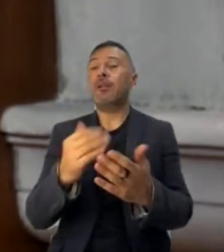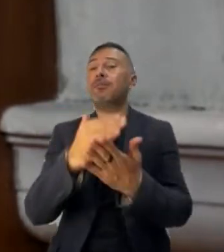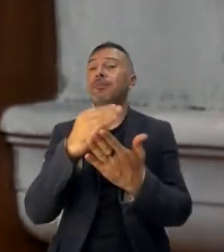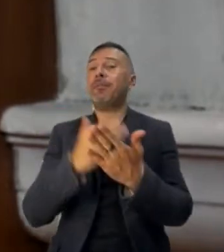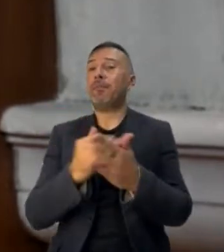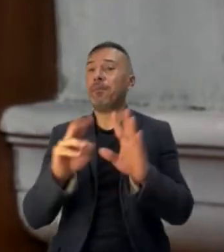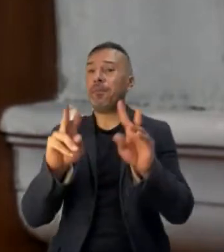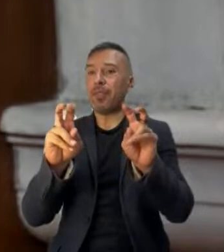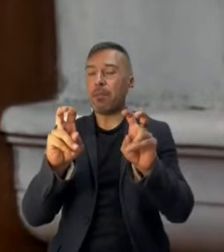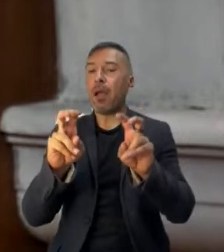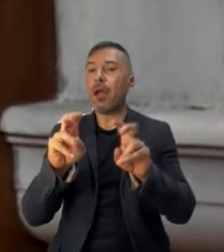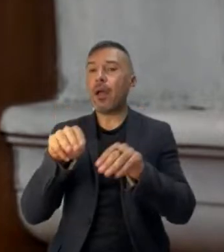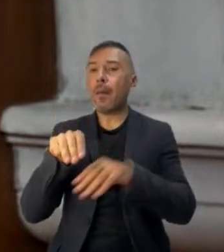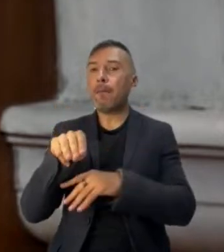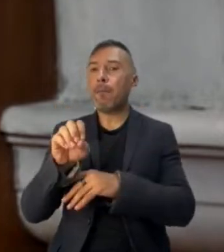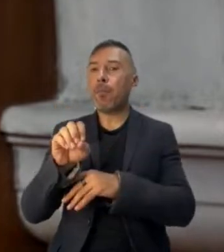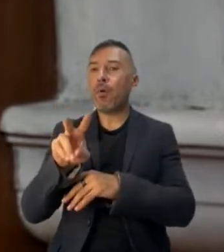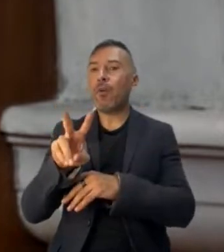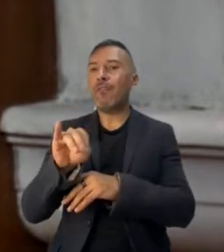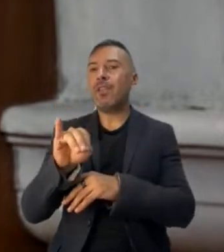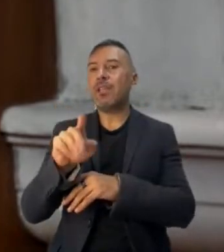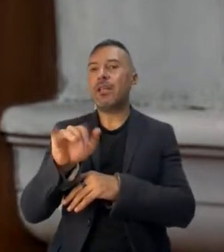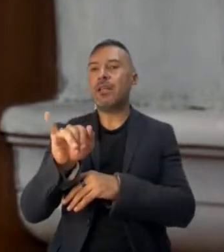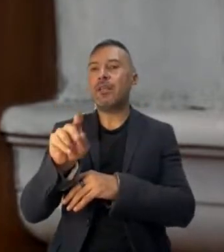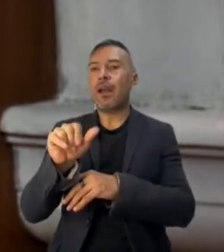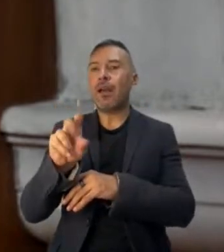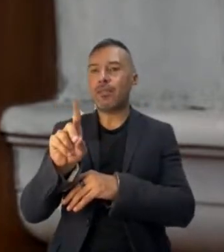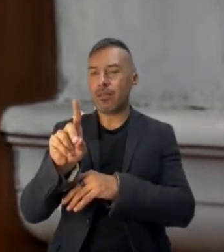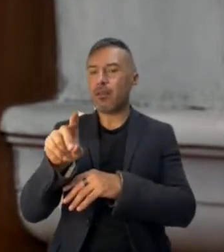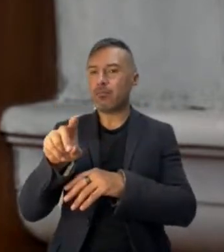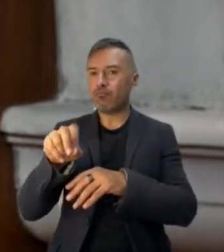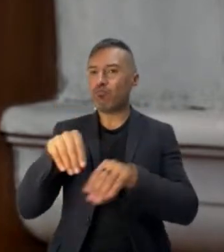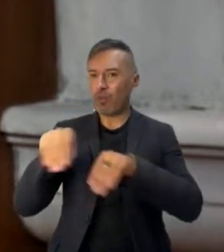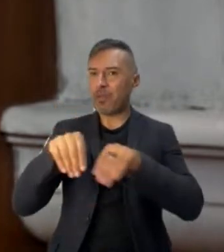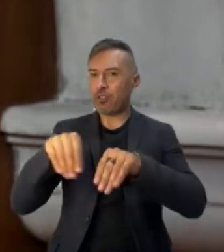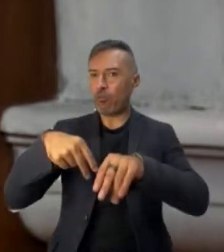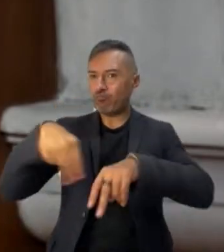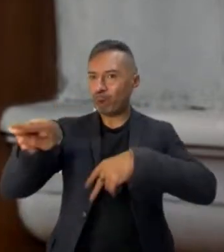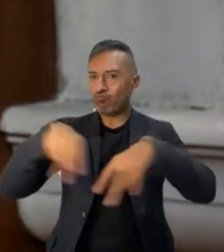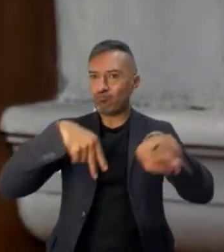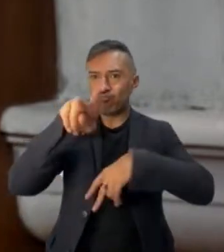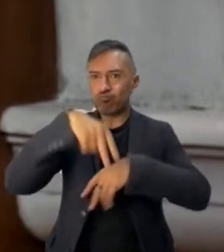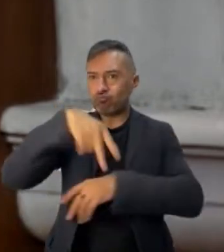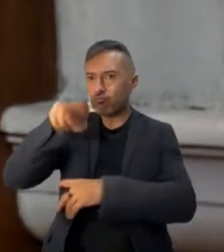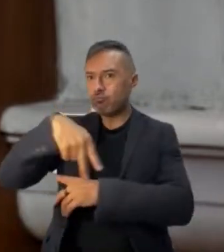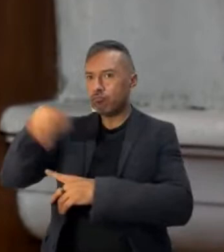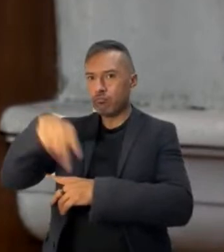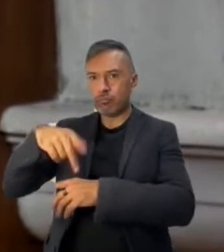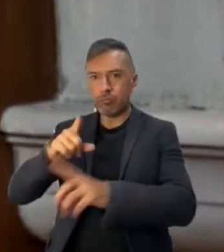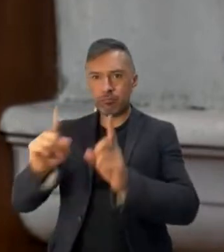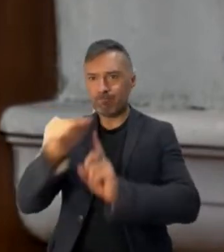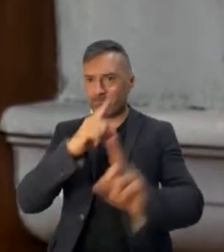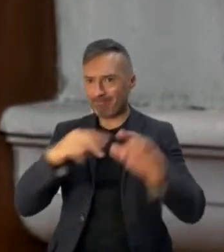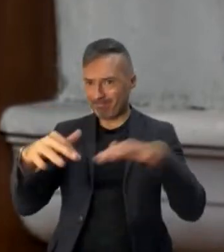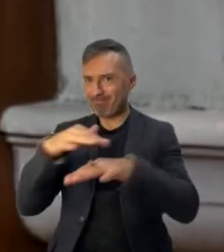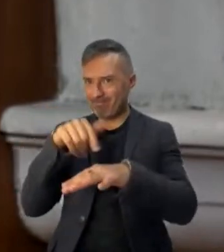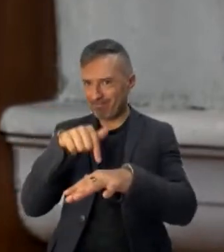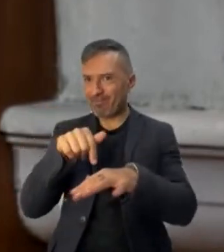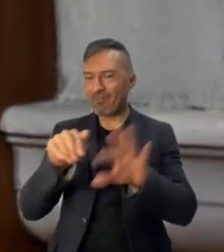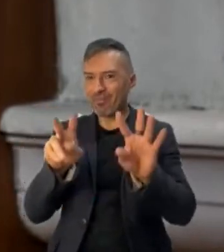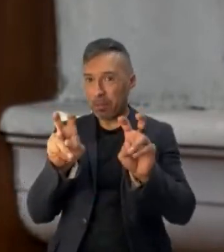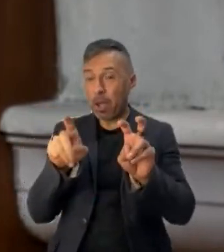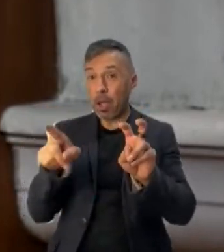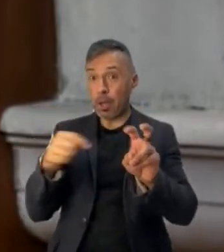de la bancada naranja, se dejaron pendientes. Y aquí quiero